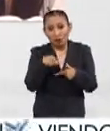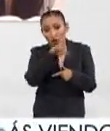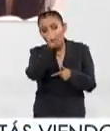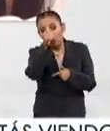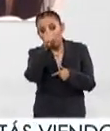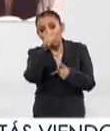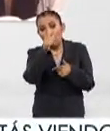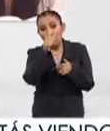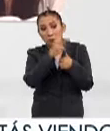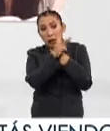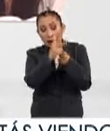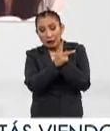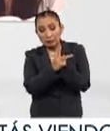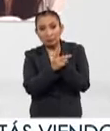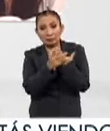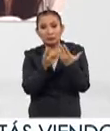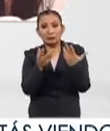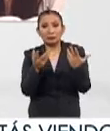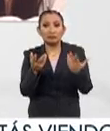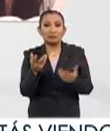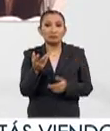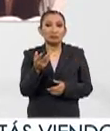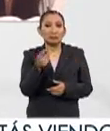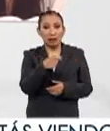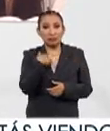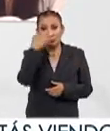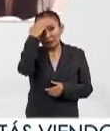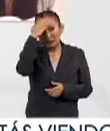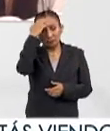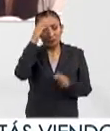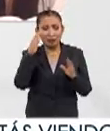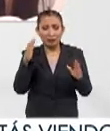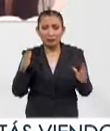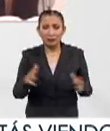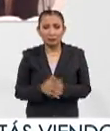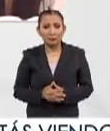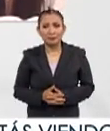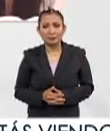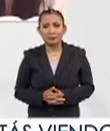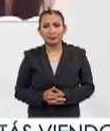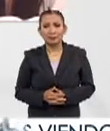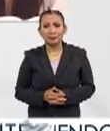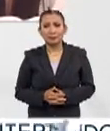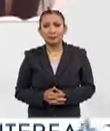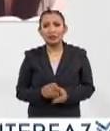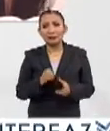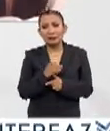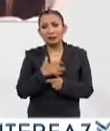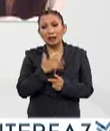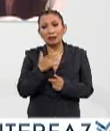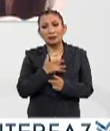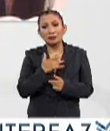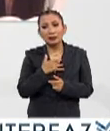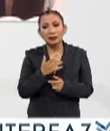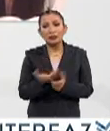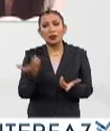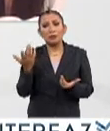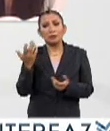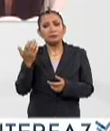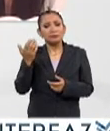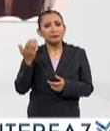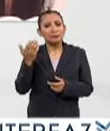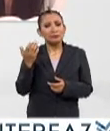personas de otros países, fue una experiencia maravillosa. Sus ideas, sus